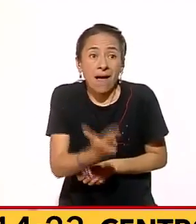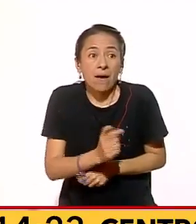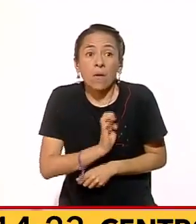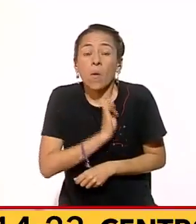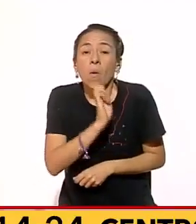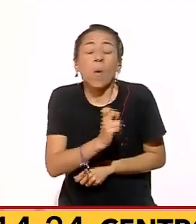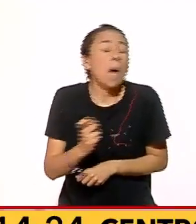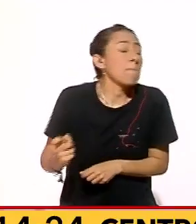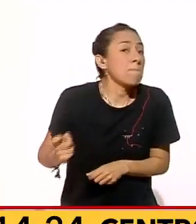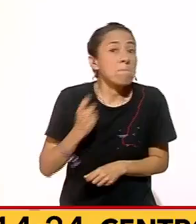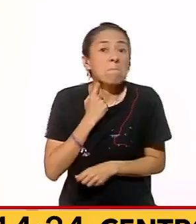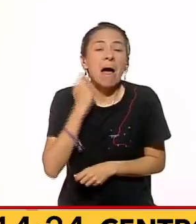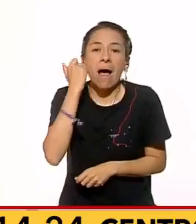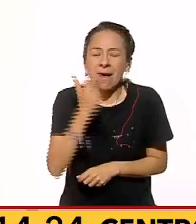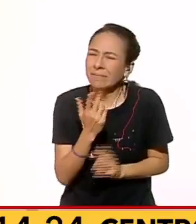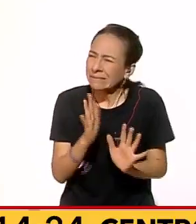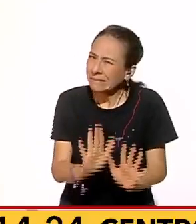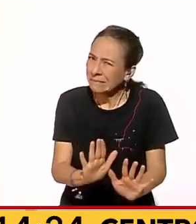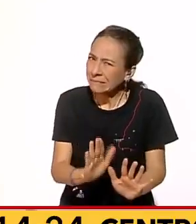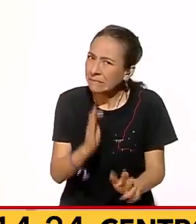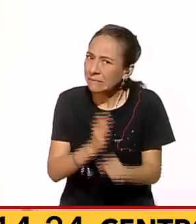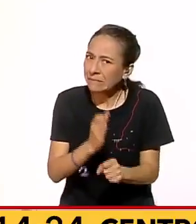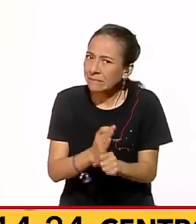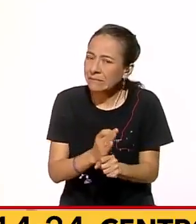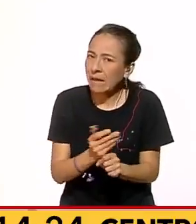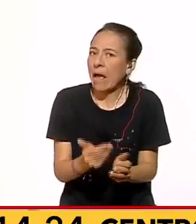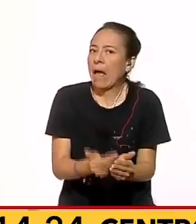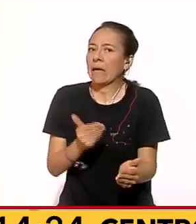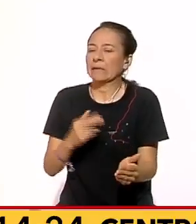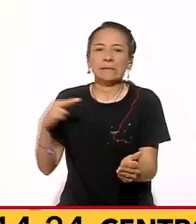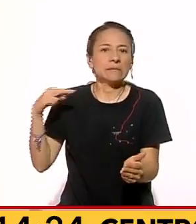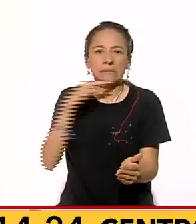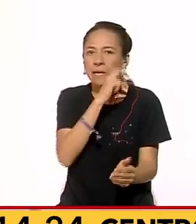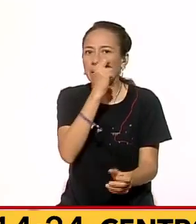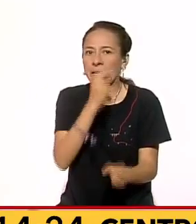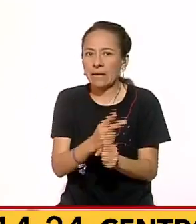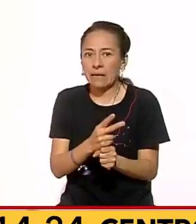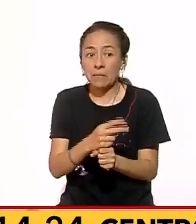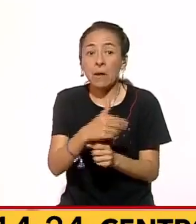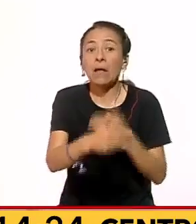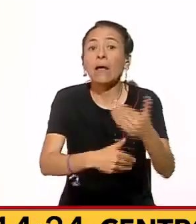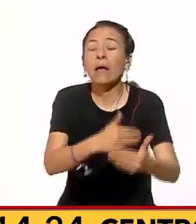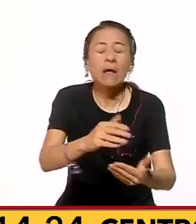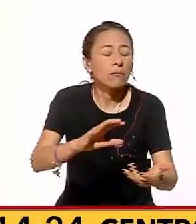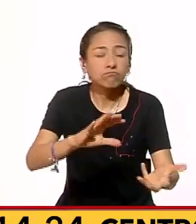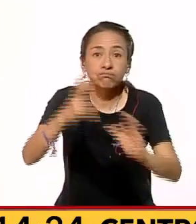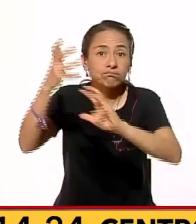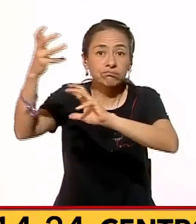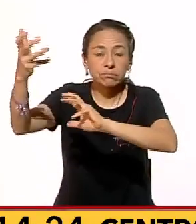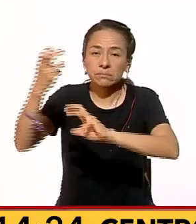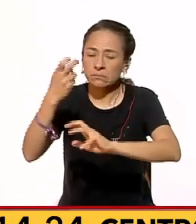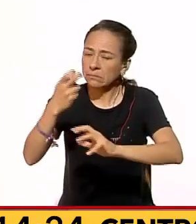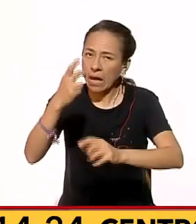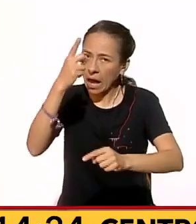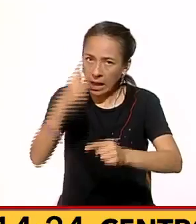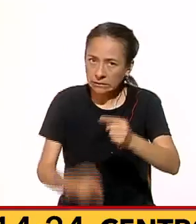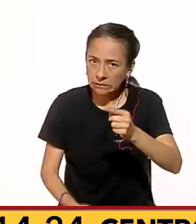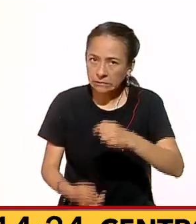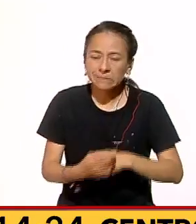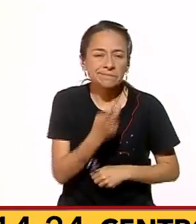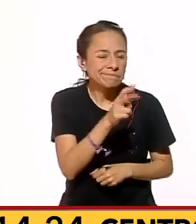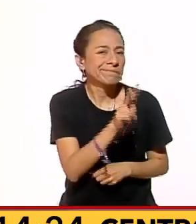marcha atrás en la dinámica antes de que se salga de control. Ahí está. Así es, pues algo en lo que no